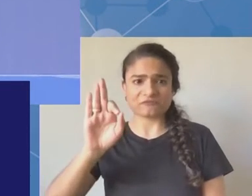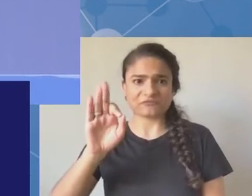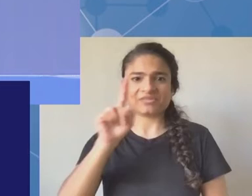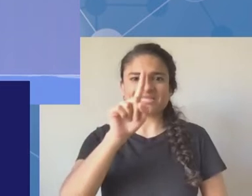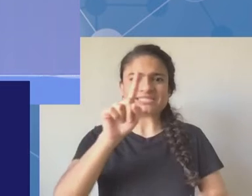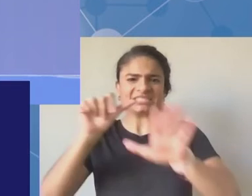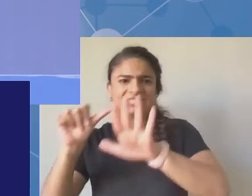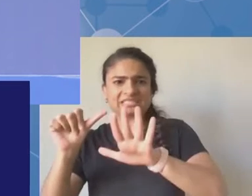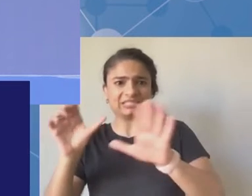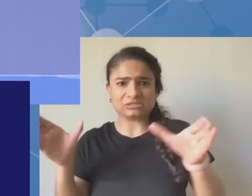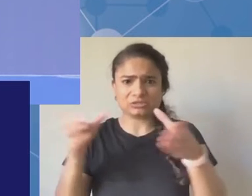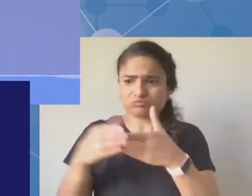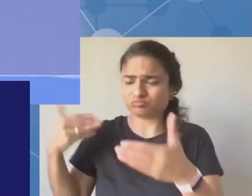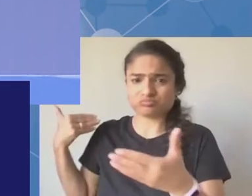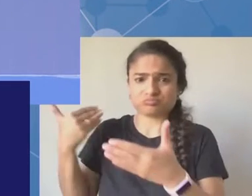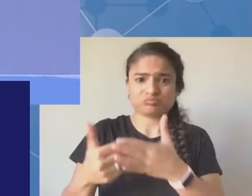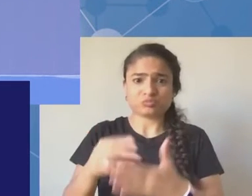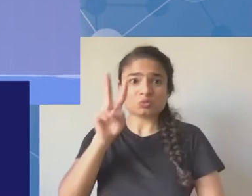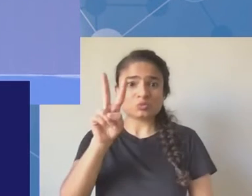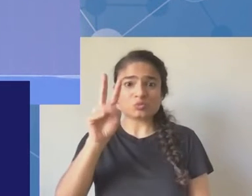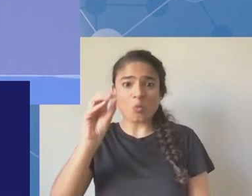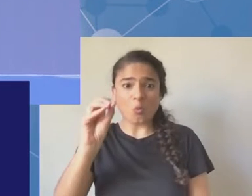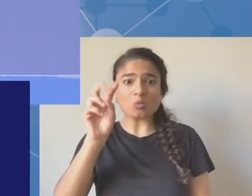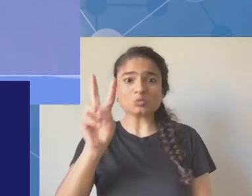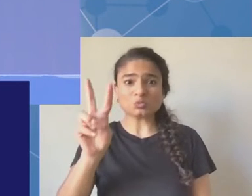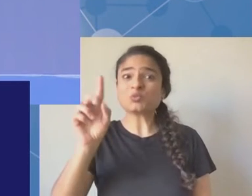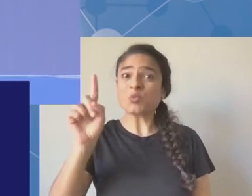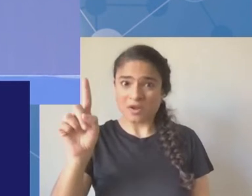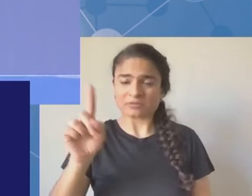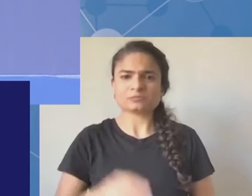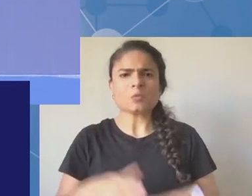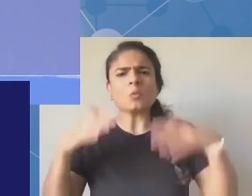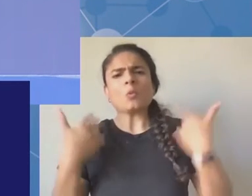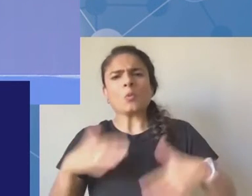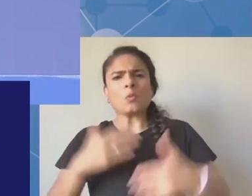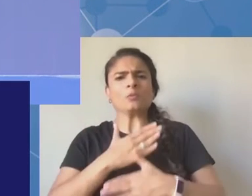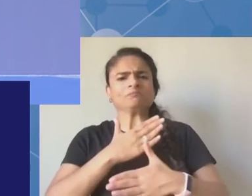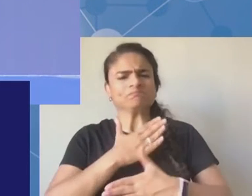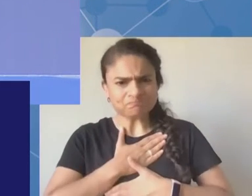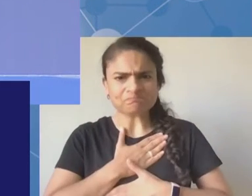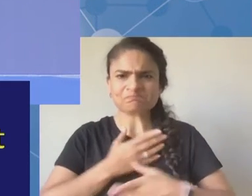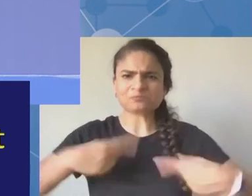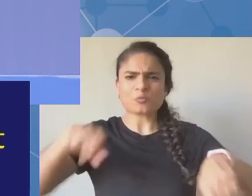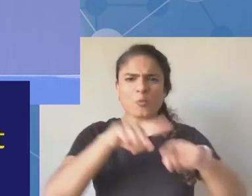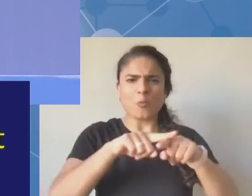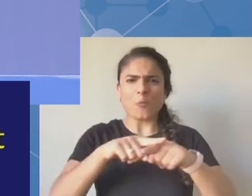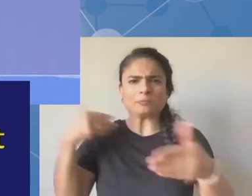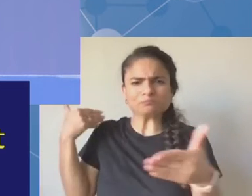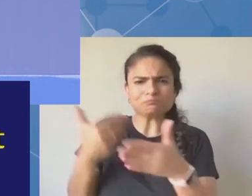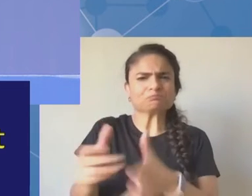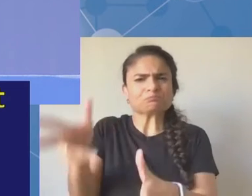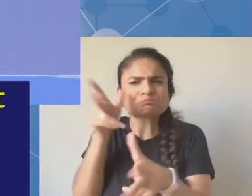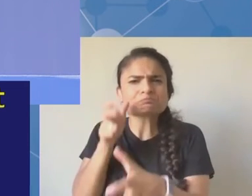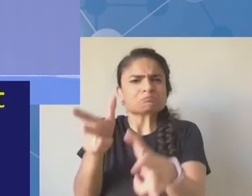Katowice en el año 2021. Fue extraordinario todo lo que ha pasado aquí. Hemos intentado participar en todas las